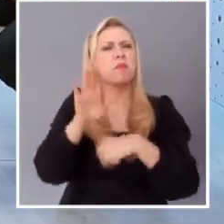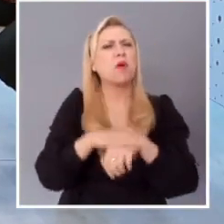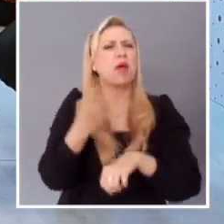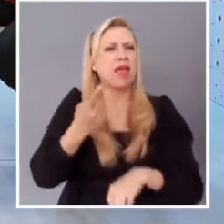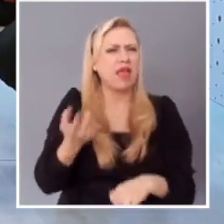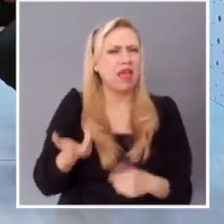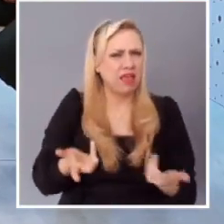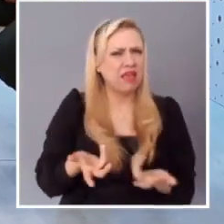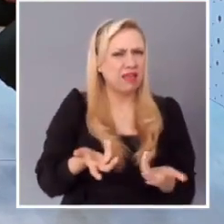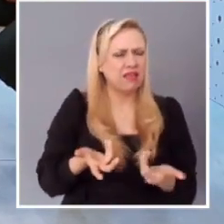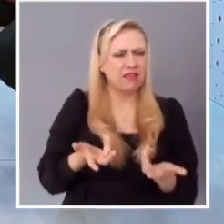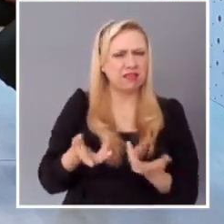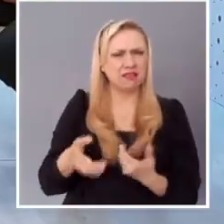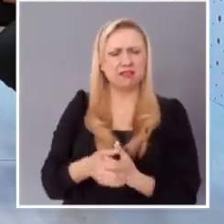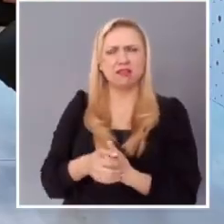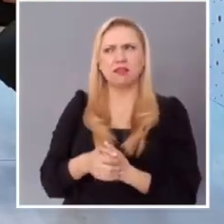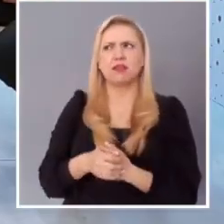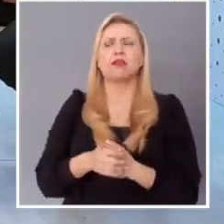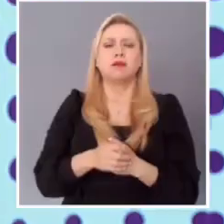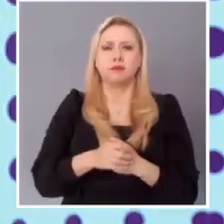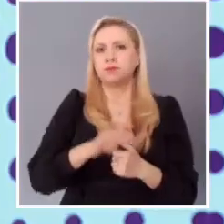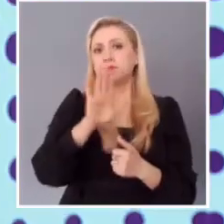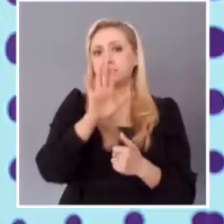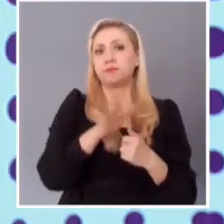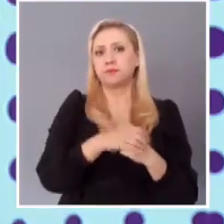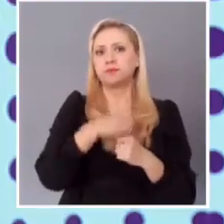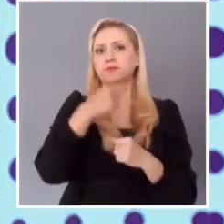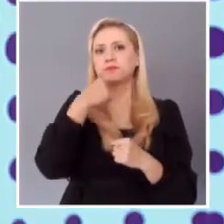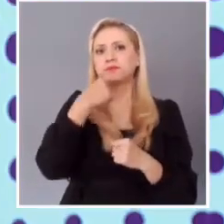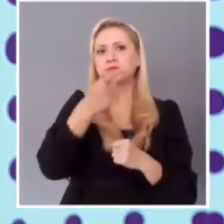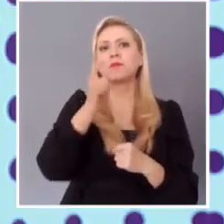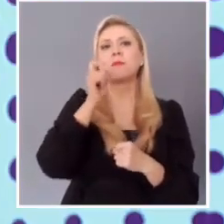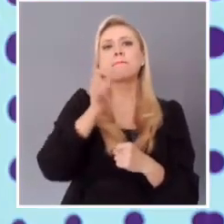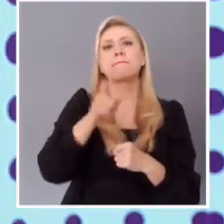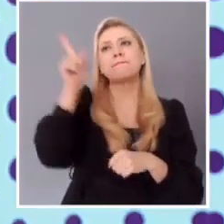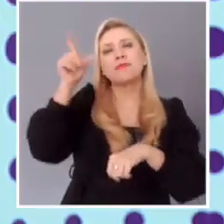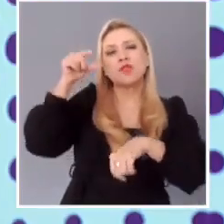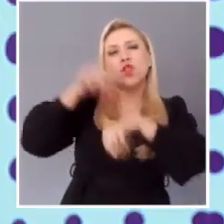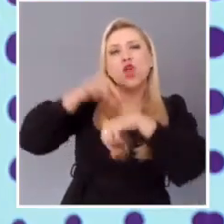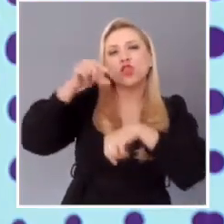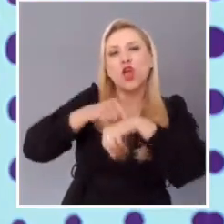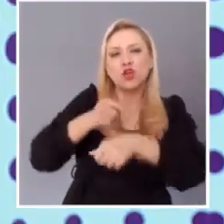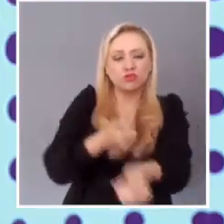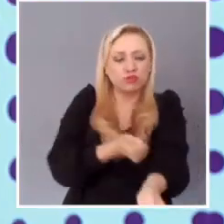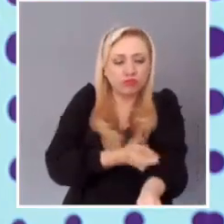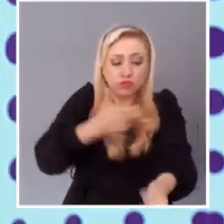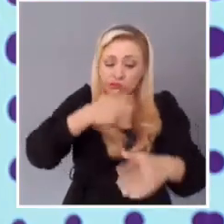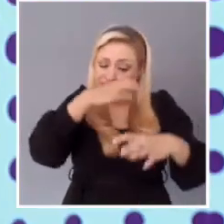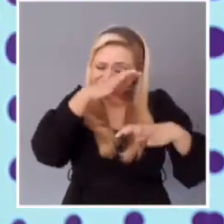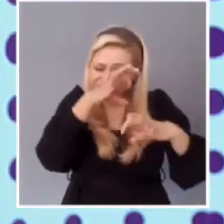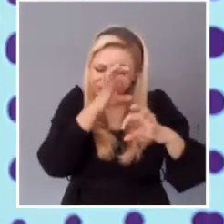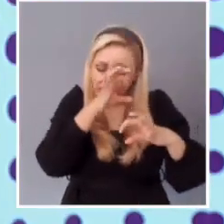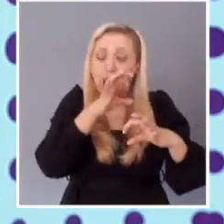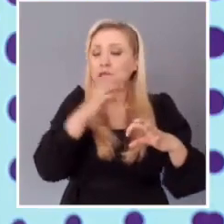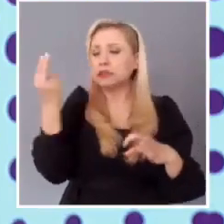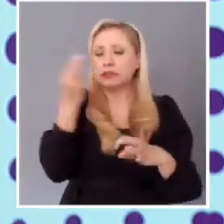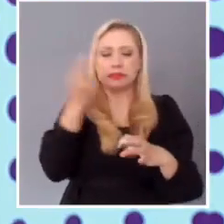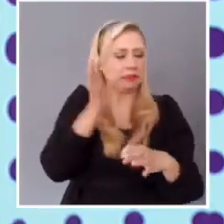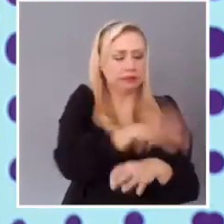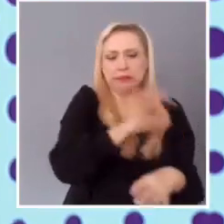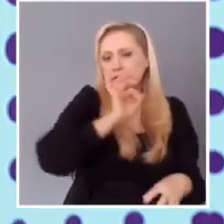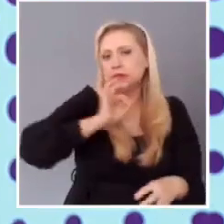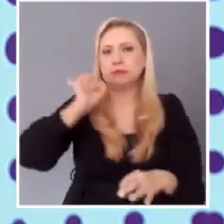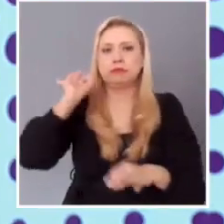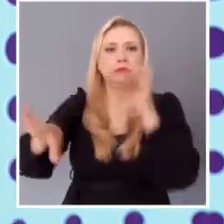esto? Sí, justamente lo que hablábamos hace rato del enfoque biomédico tiene que ver con esto, ¿no? O sea, el hecho de, bueno, de entrada, conocer que también